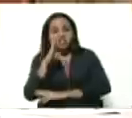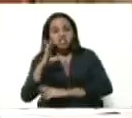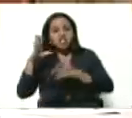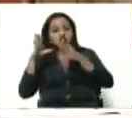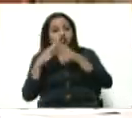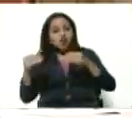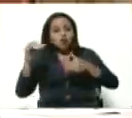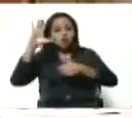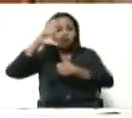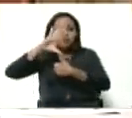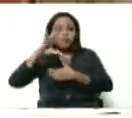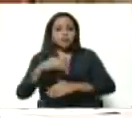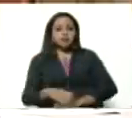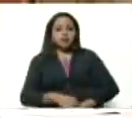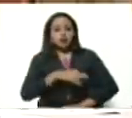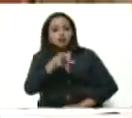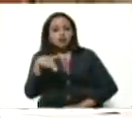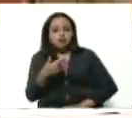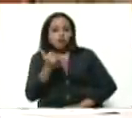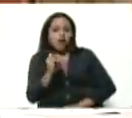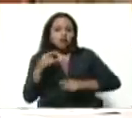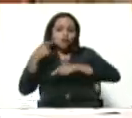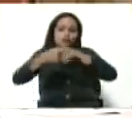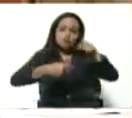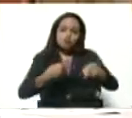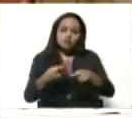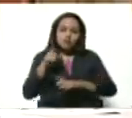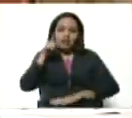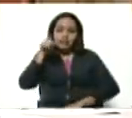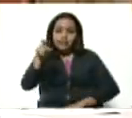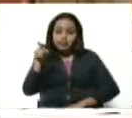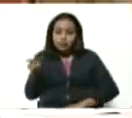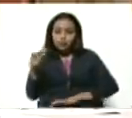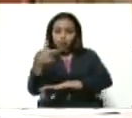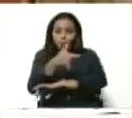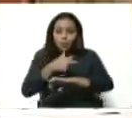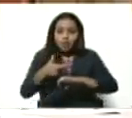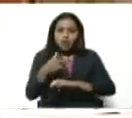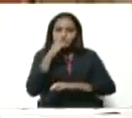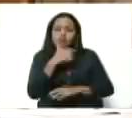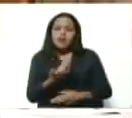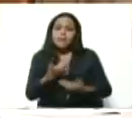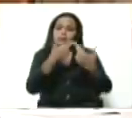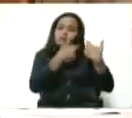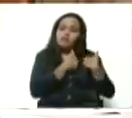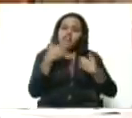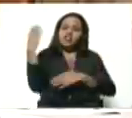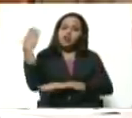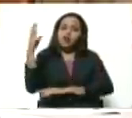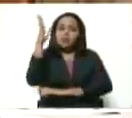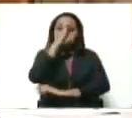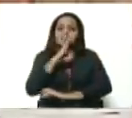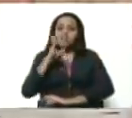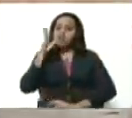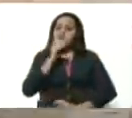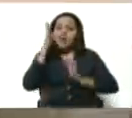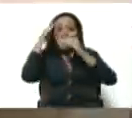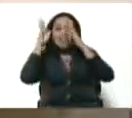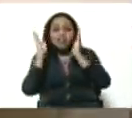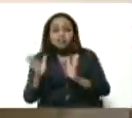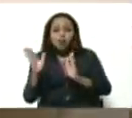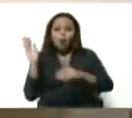nos hemos visto afectados por esta estos gobiernos irresponsables que no atienden ni cuida